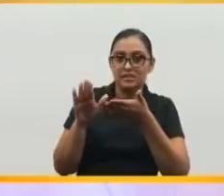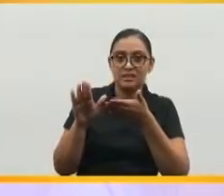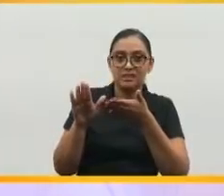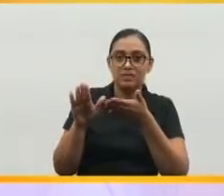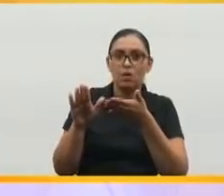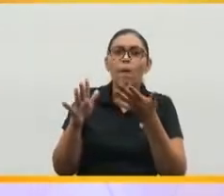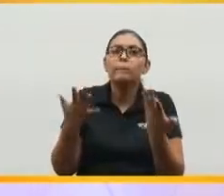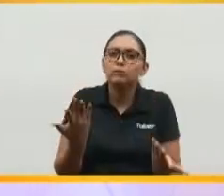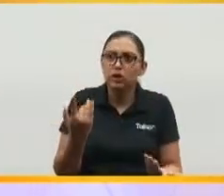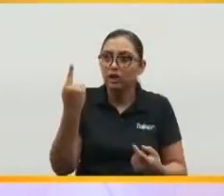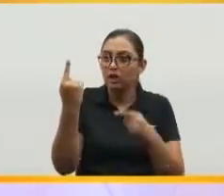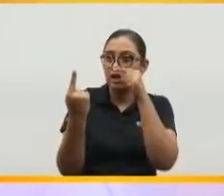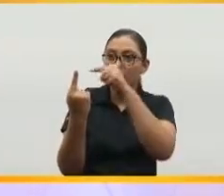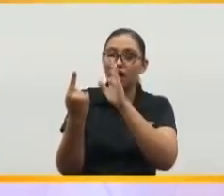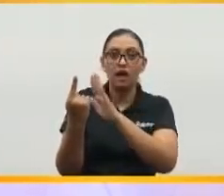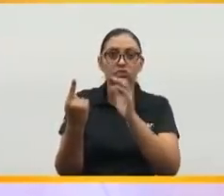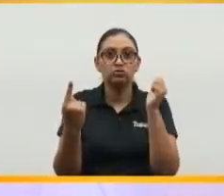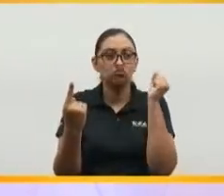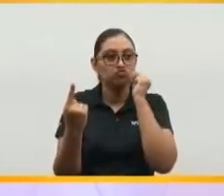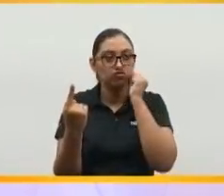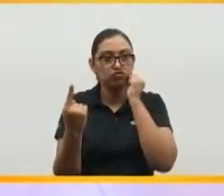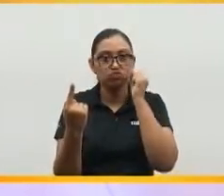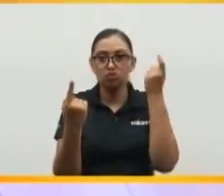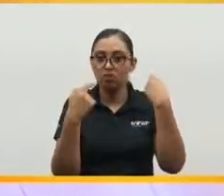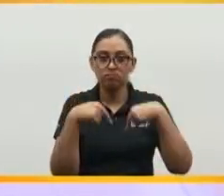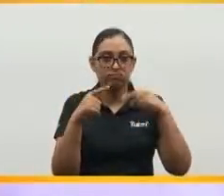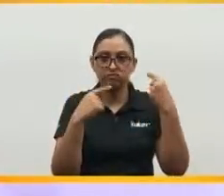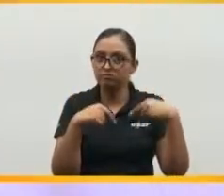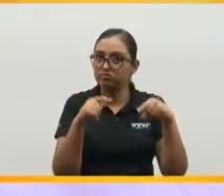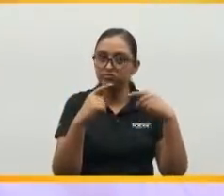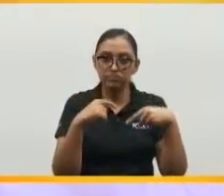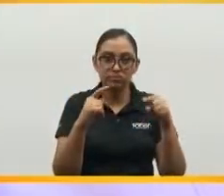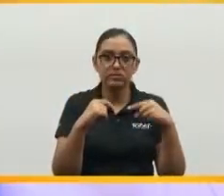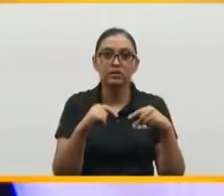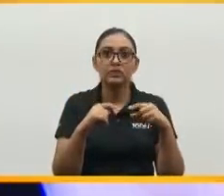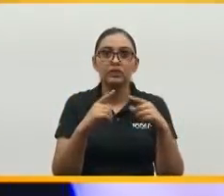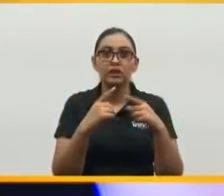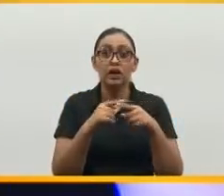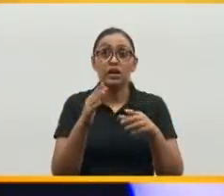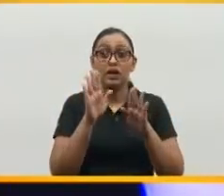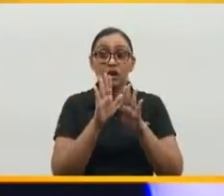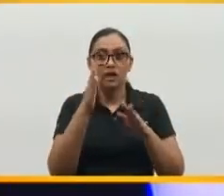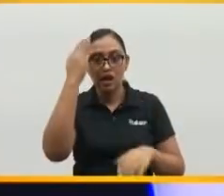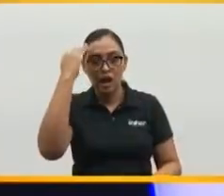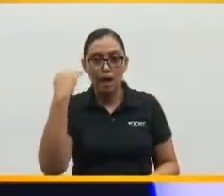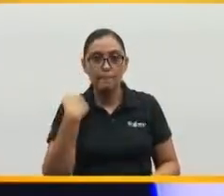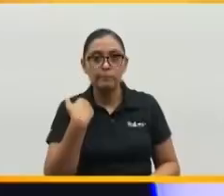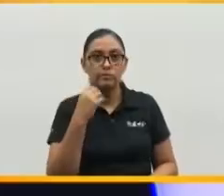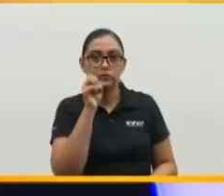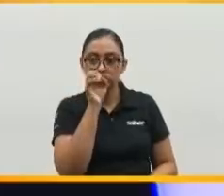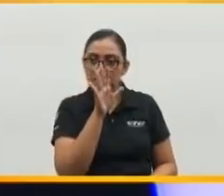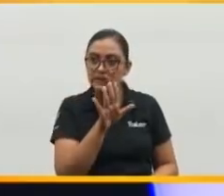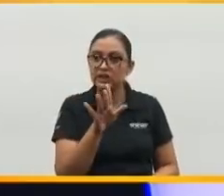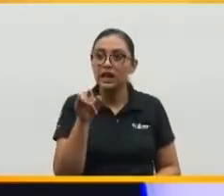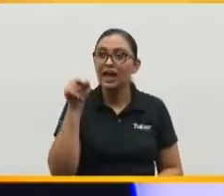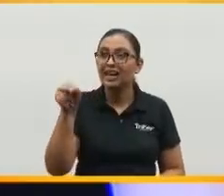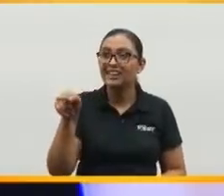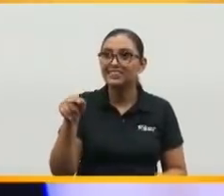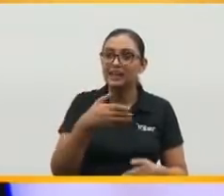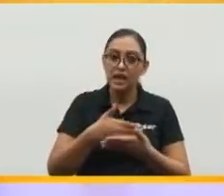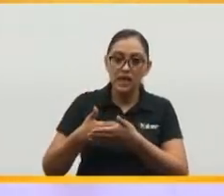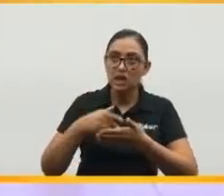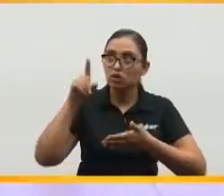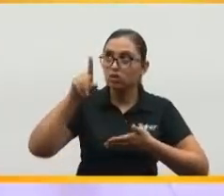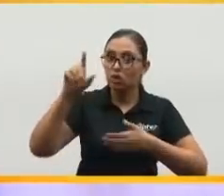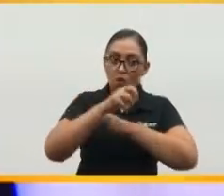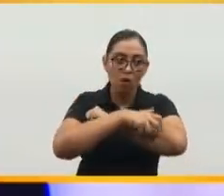flujo. Y esa mujer dijo, yo sé que el hombre al cual yo sigo, a Jesucristo, al hombre que estoy buscando, al Hijo de Dios, al Mesías,